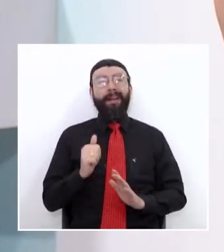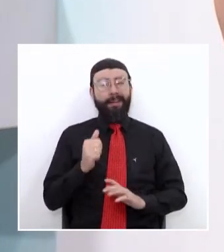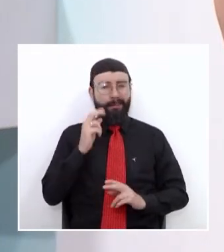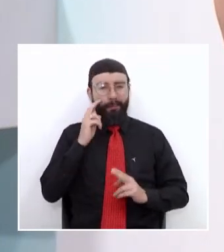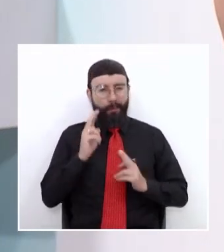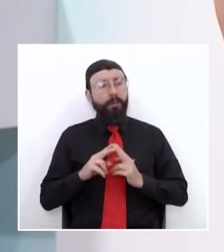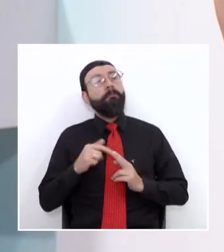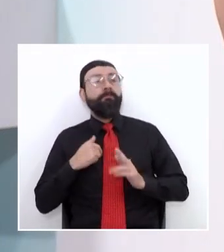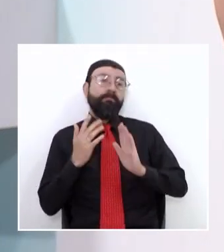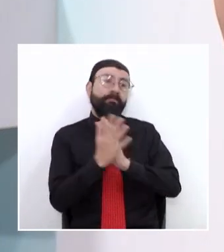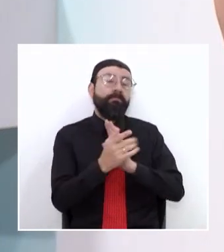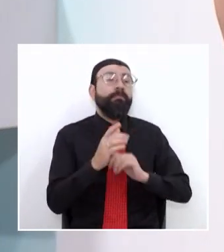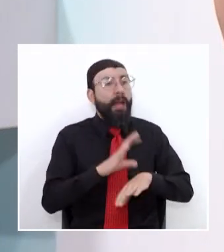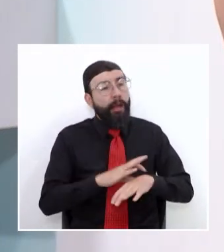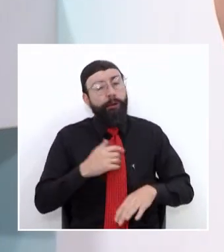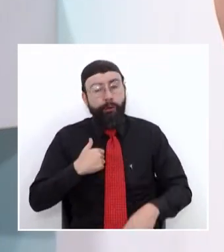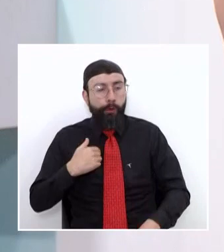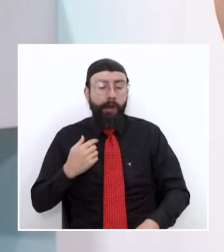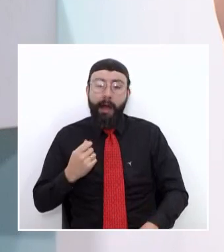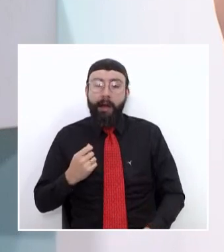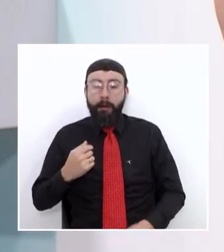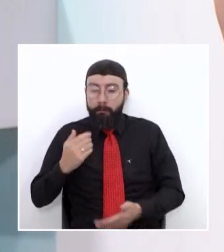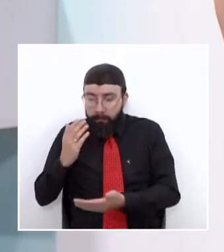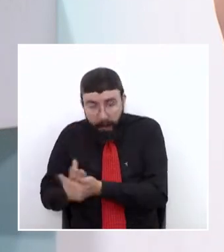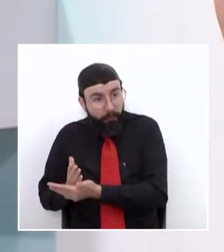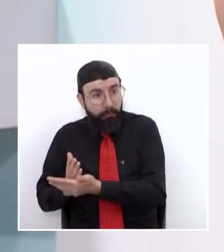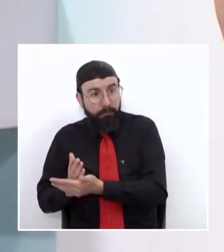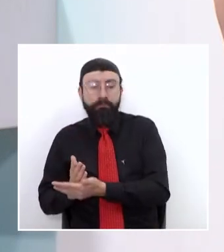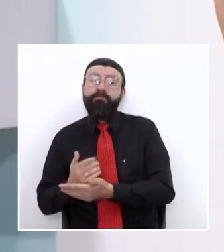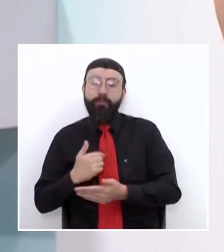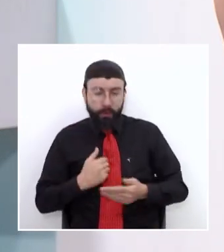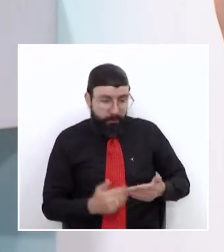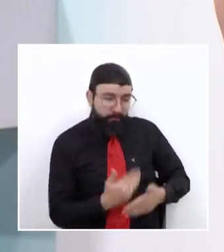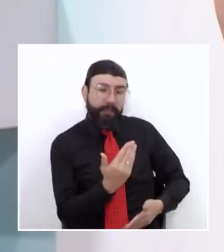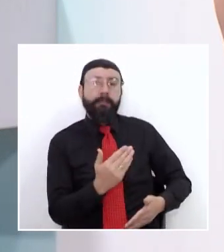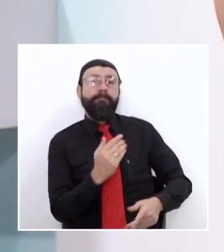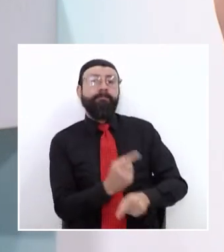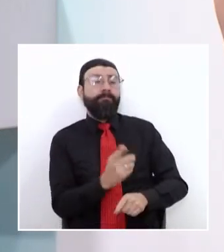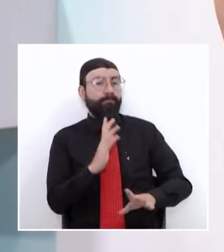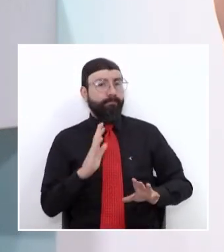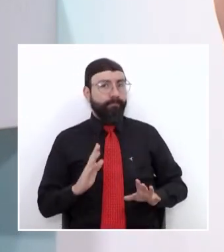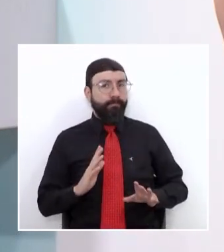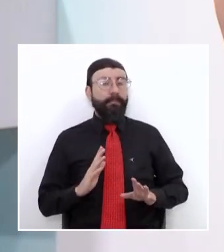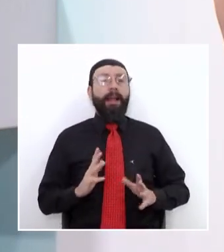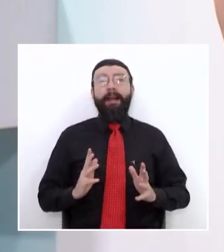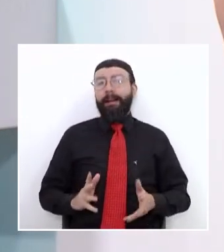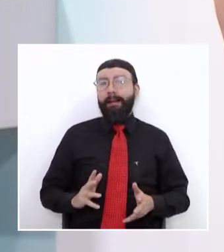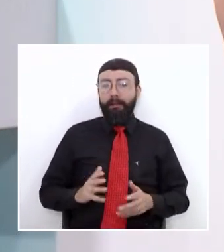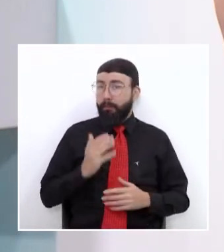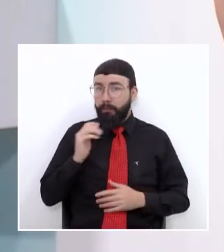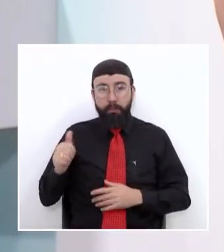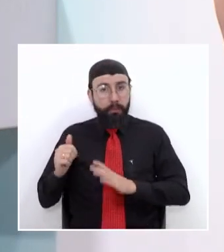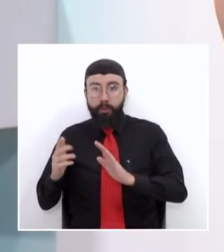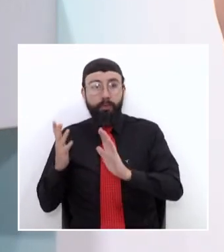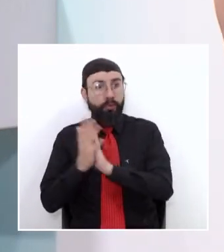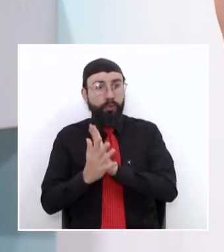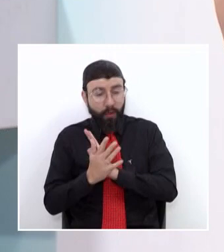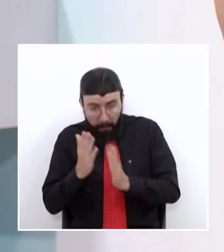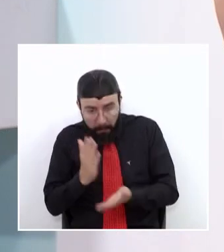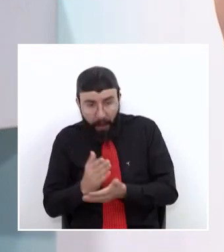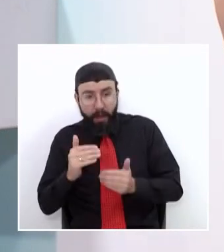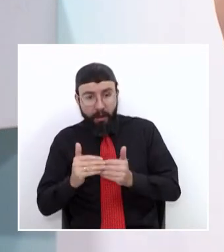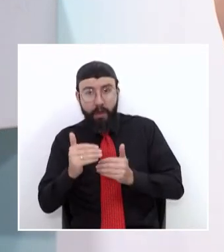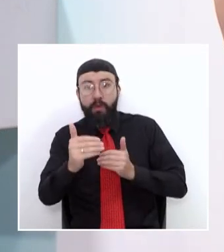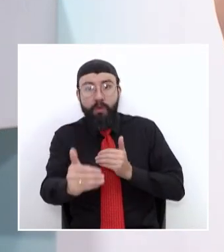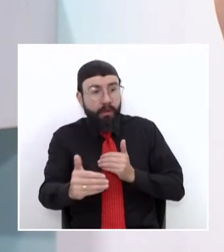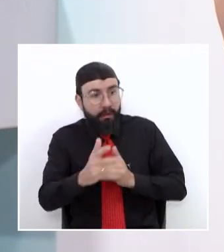le deben de contar al médico, doctor, después de me apareció esto. Porque si no cuentan el después de, uno